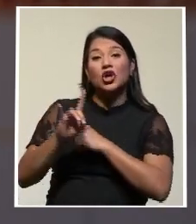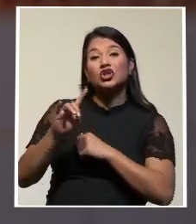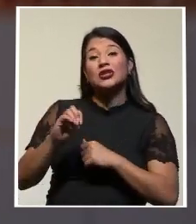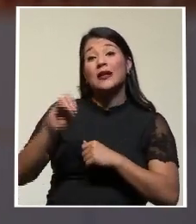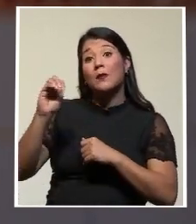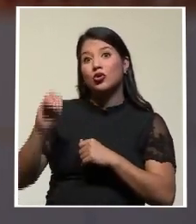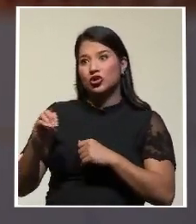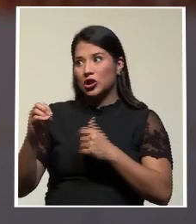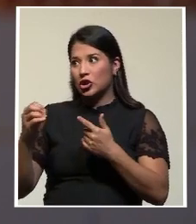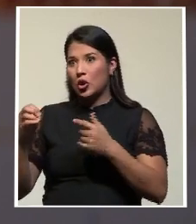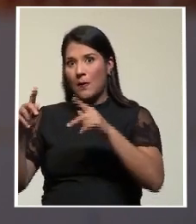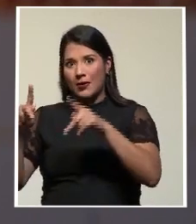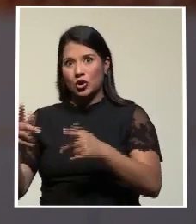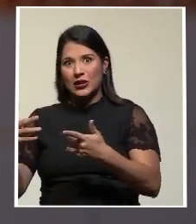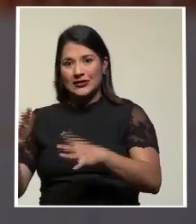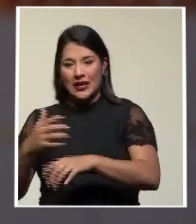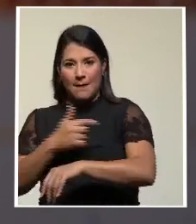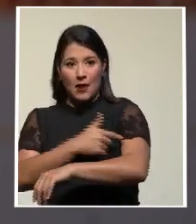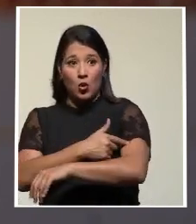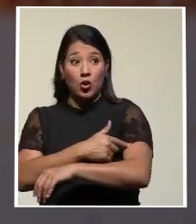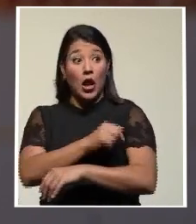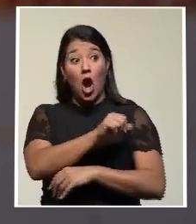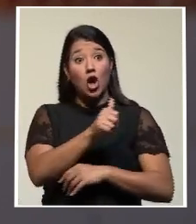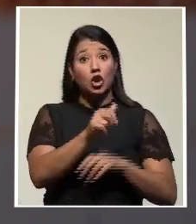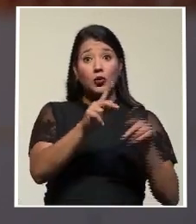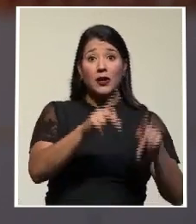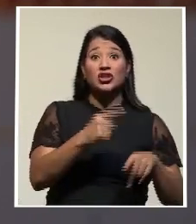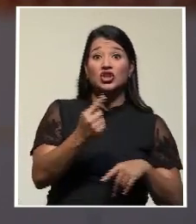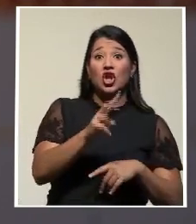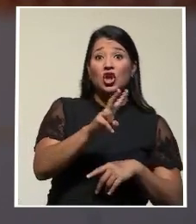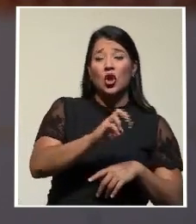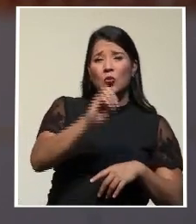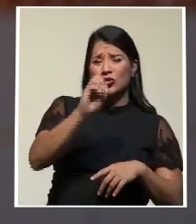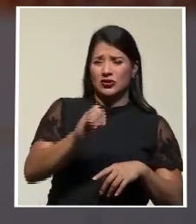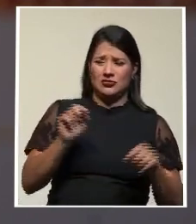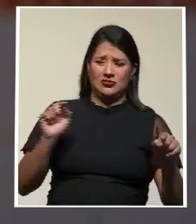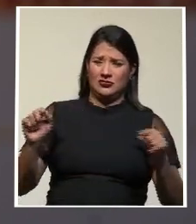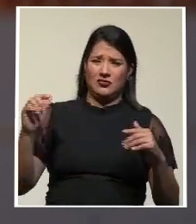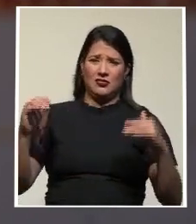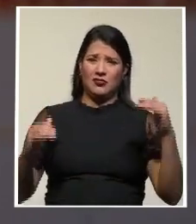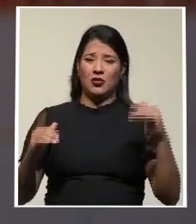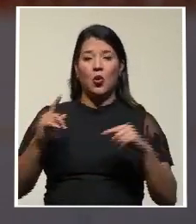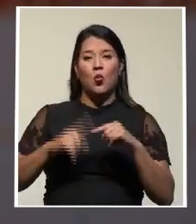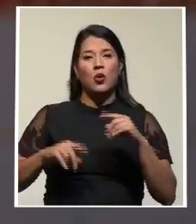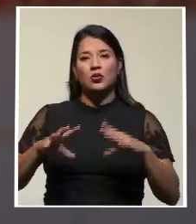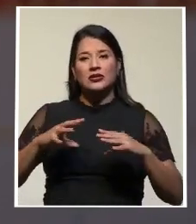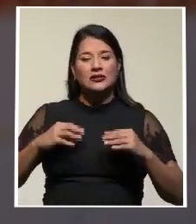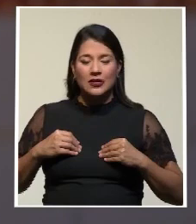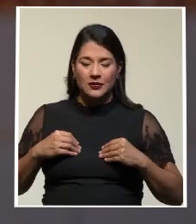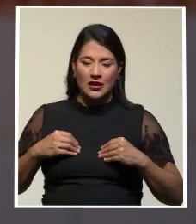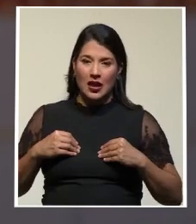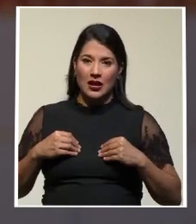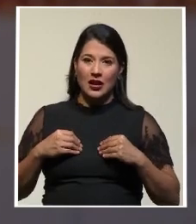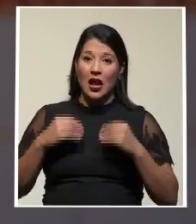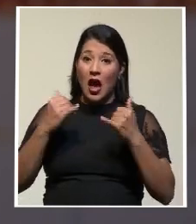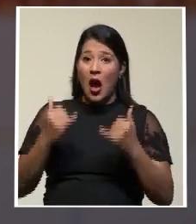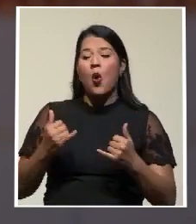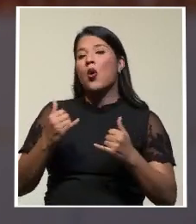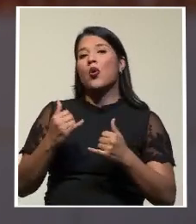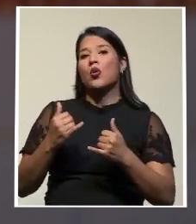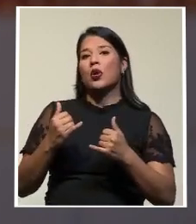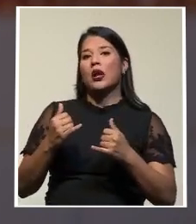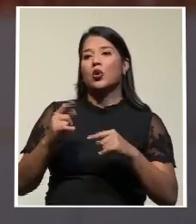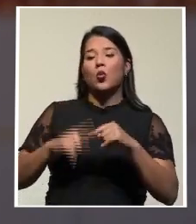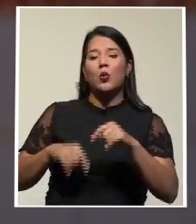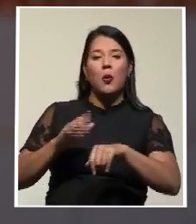haya países donde el 2% de la población esté vacunada. Es absolutamente inaceptable que la recuperación económica se produzca de forma tan desigual